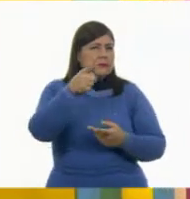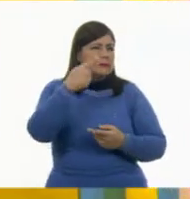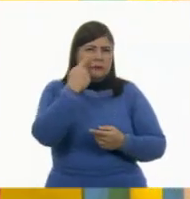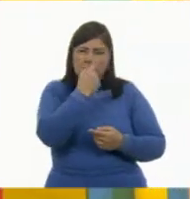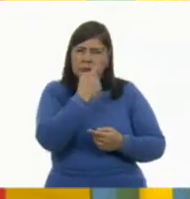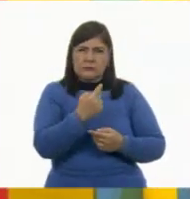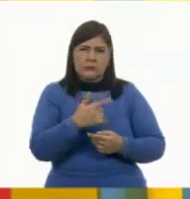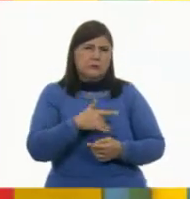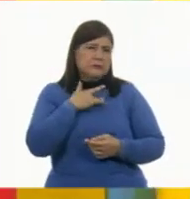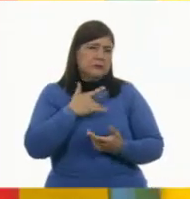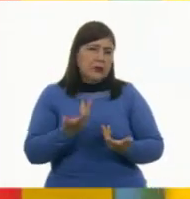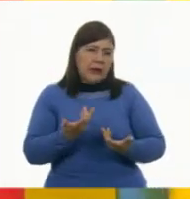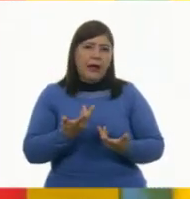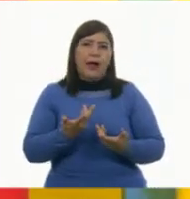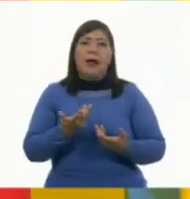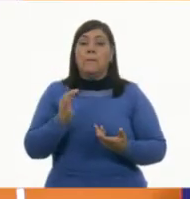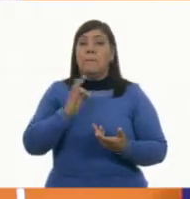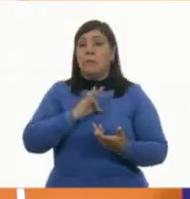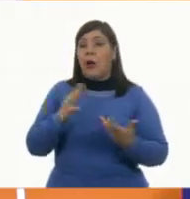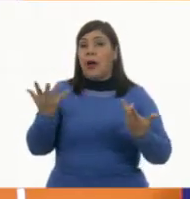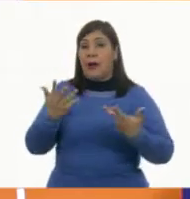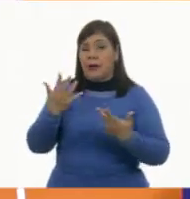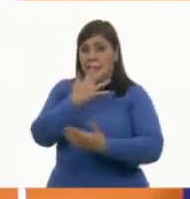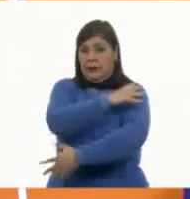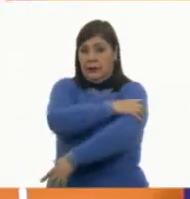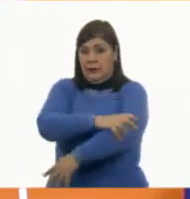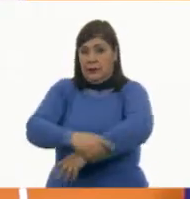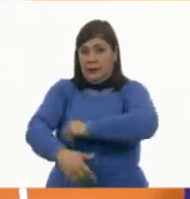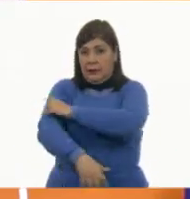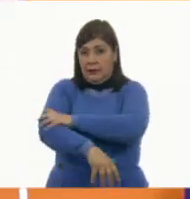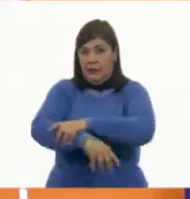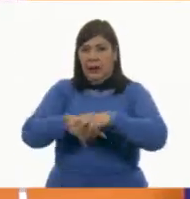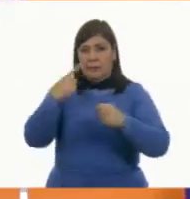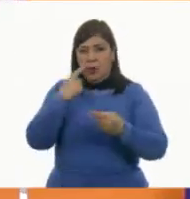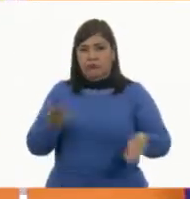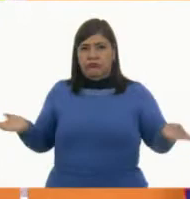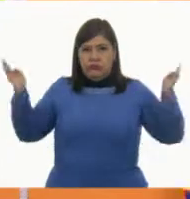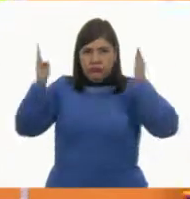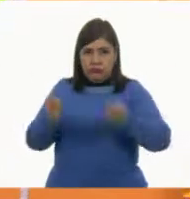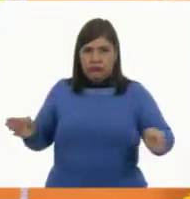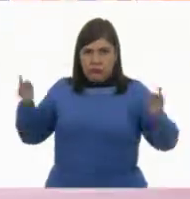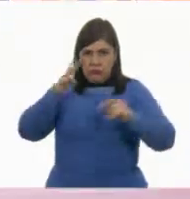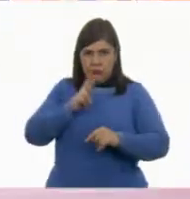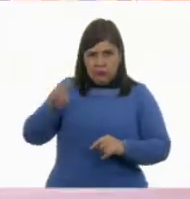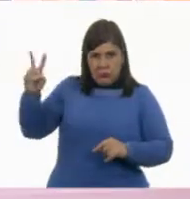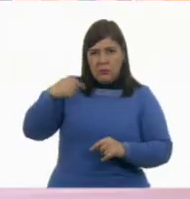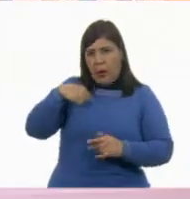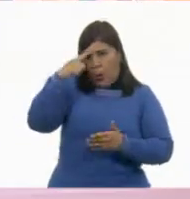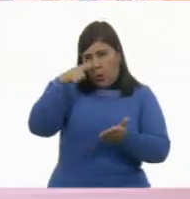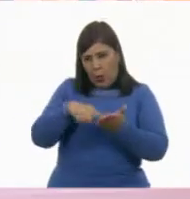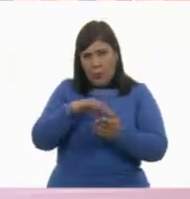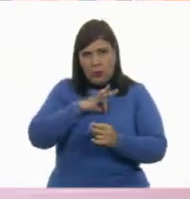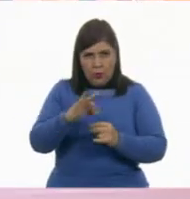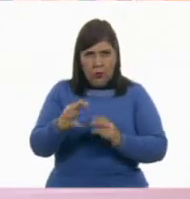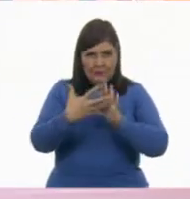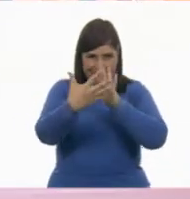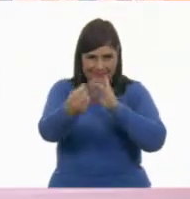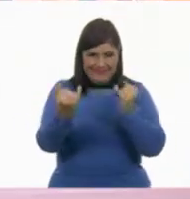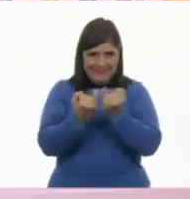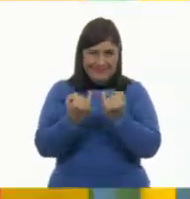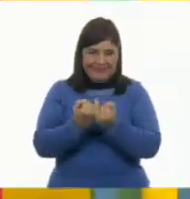chicos, ¿con los brazos podríamos hacer una trayectoria circular? Yo creo que sí. Círculo,